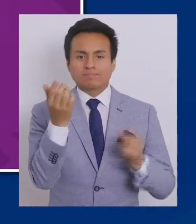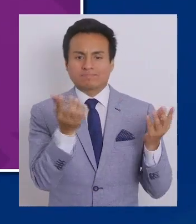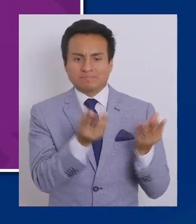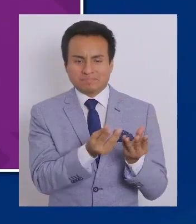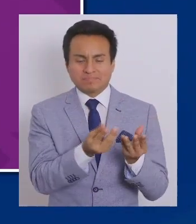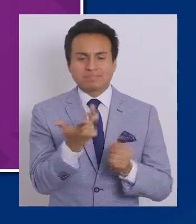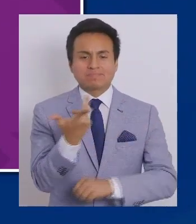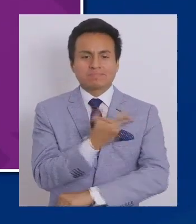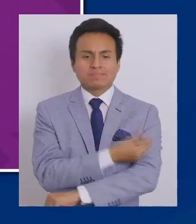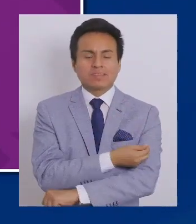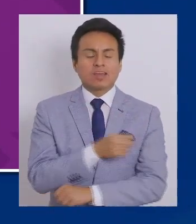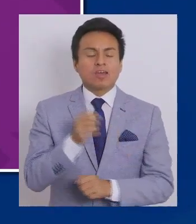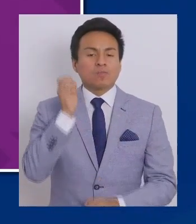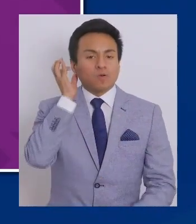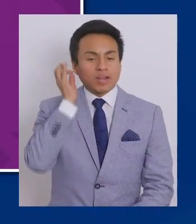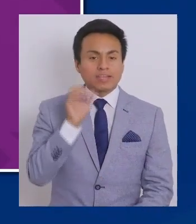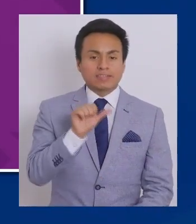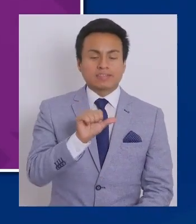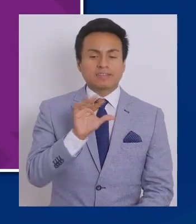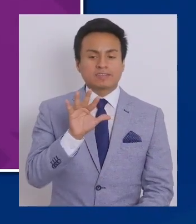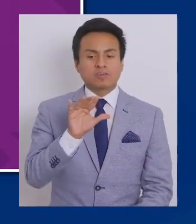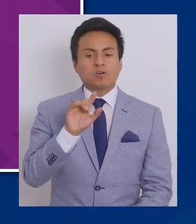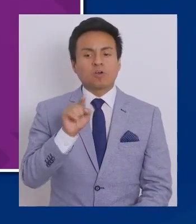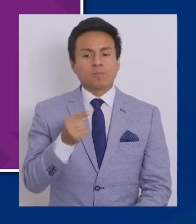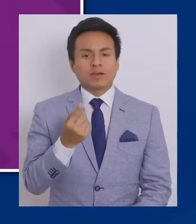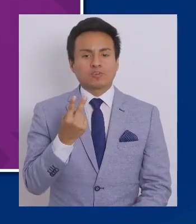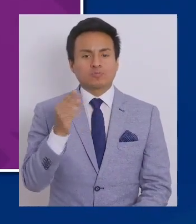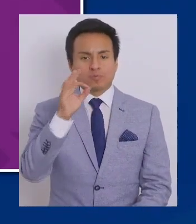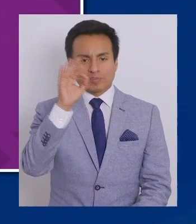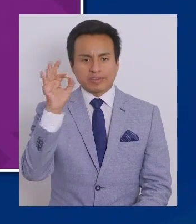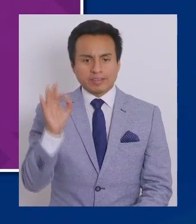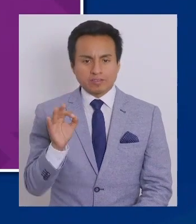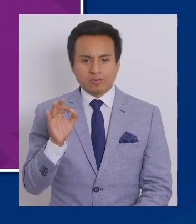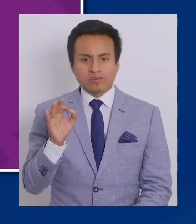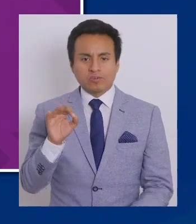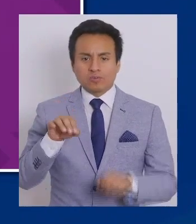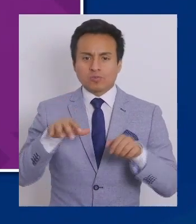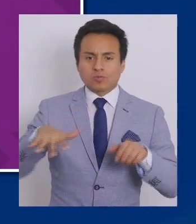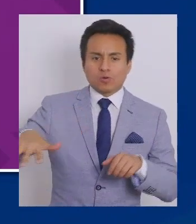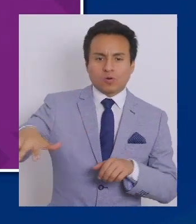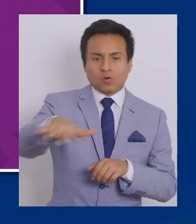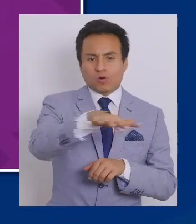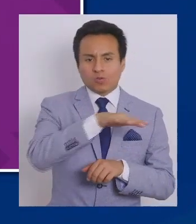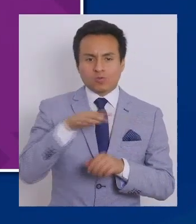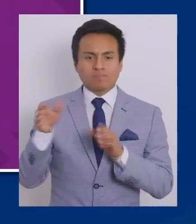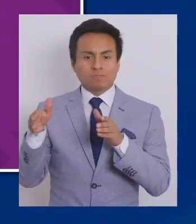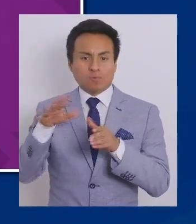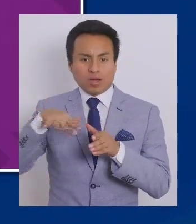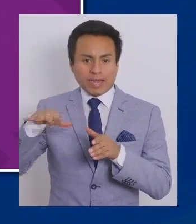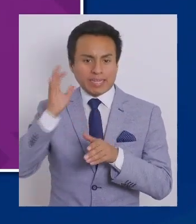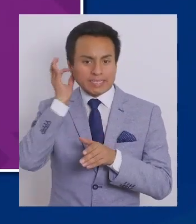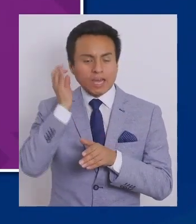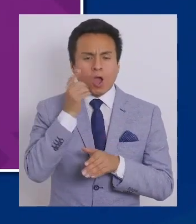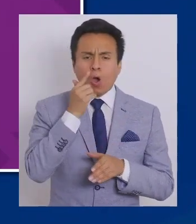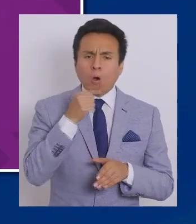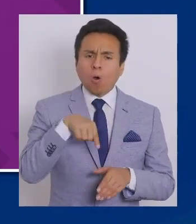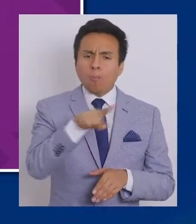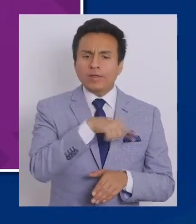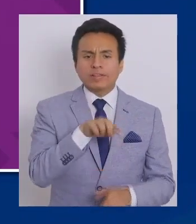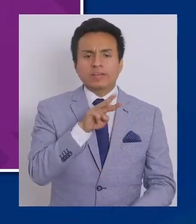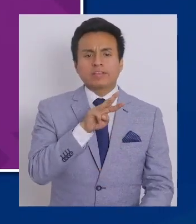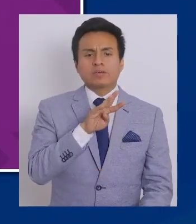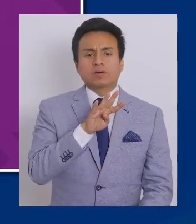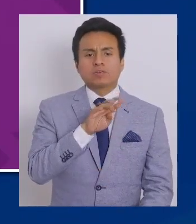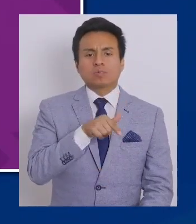vacunados las mujeres alcanzan al 65,2 por ciento del universo vacunado y los hombres al 34